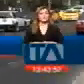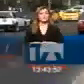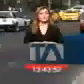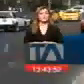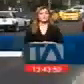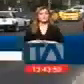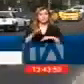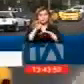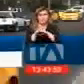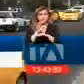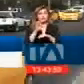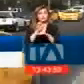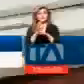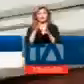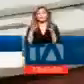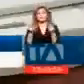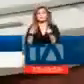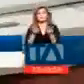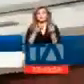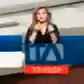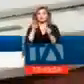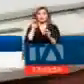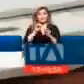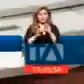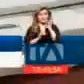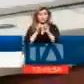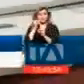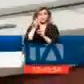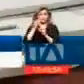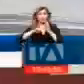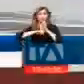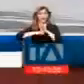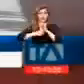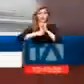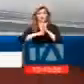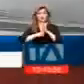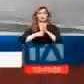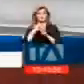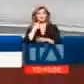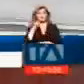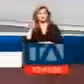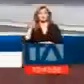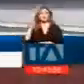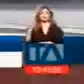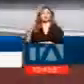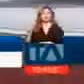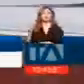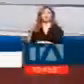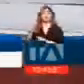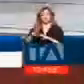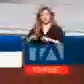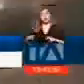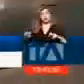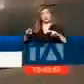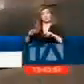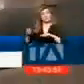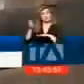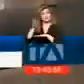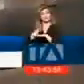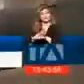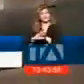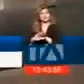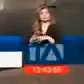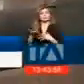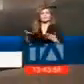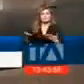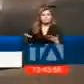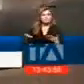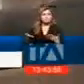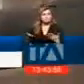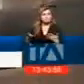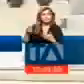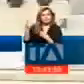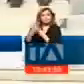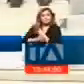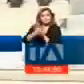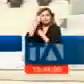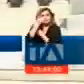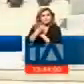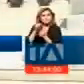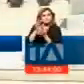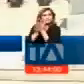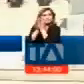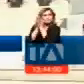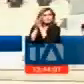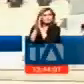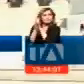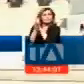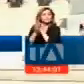En Ecuador hay decenas de informes de Contraloría que los mencionan, muchas investigaciones previas y casi ninguna sentencia.